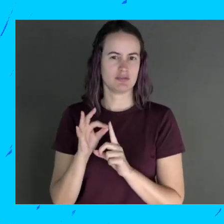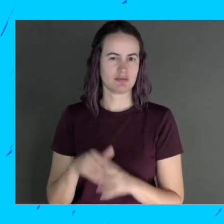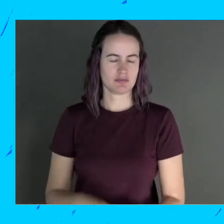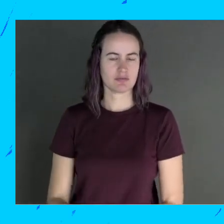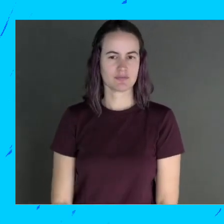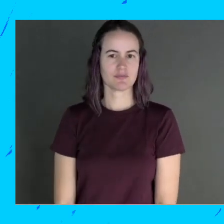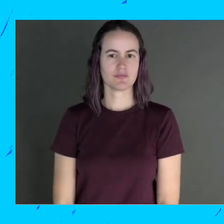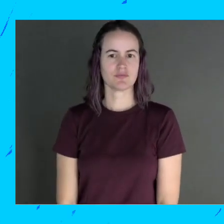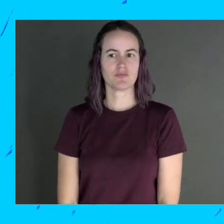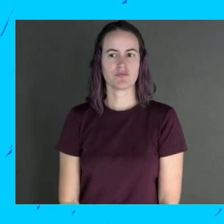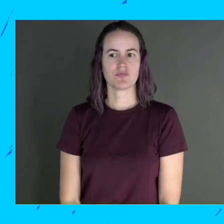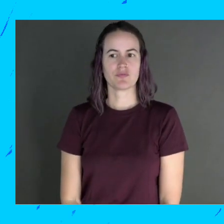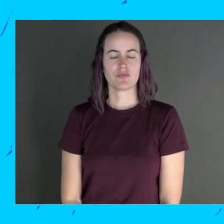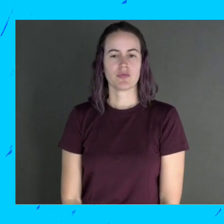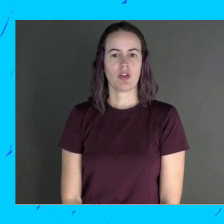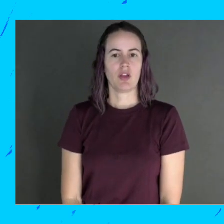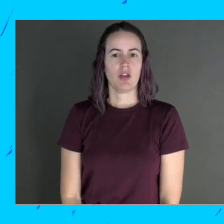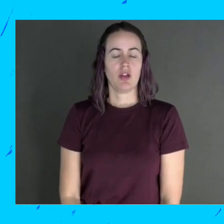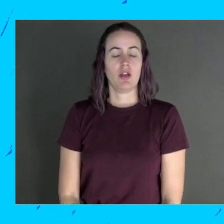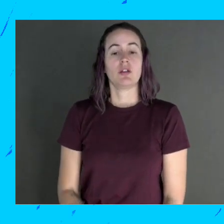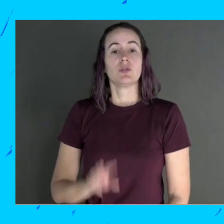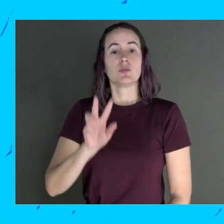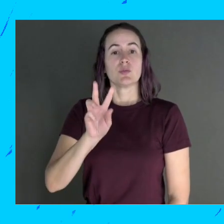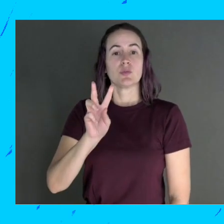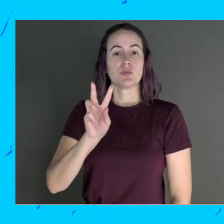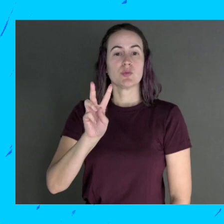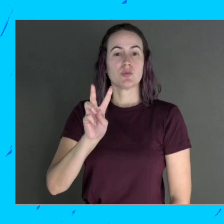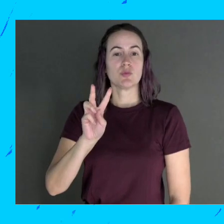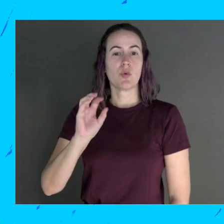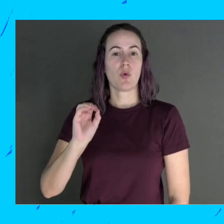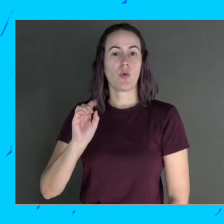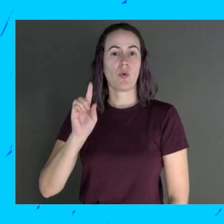las posibilidades de trabajar en conjunto.